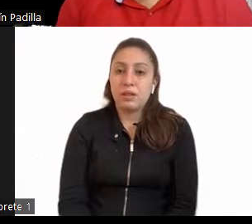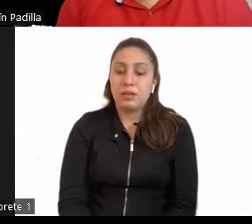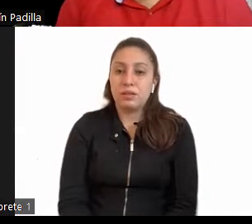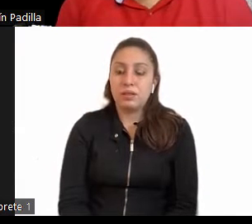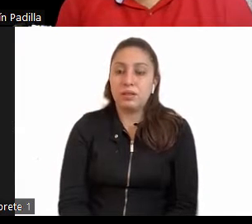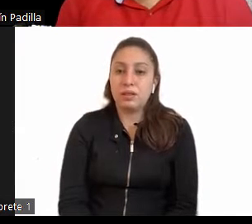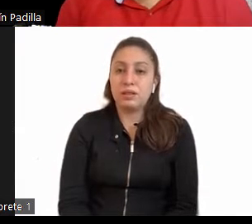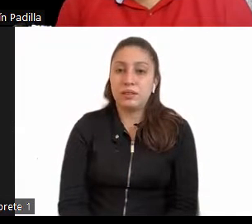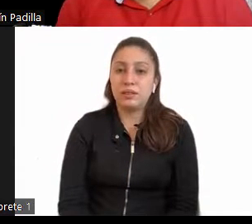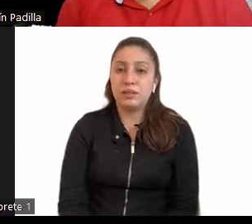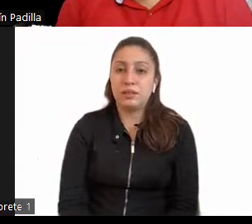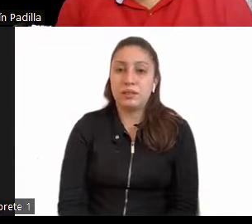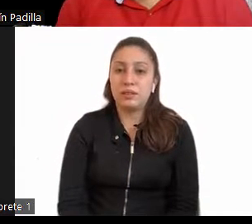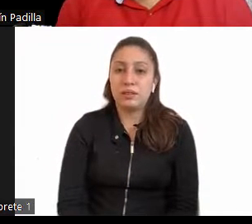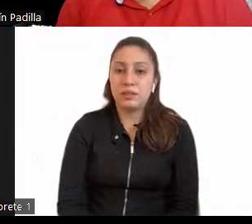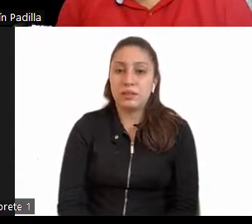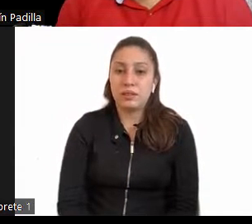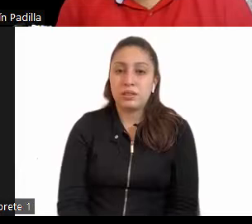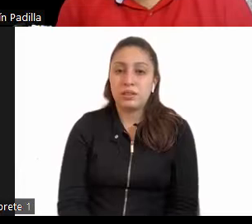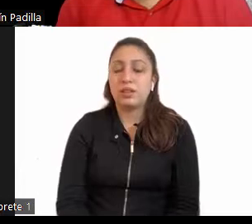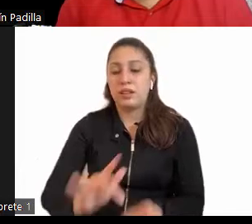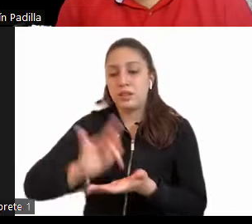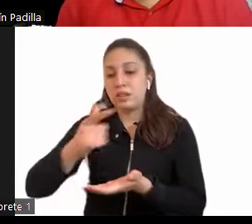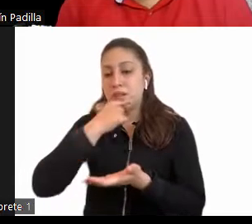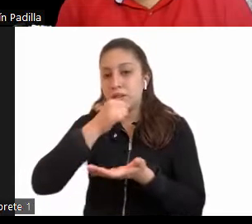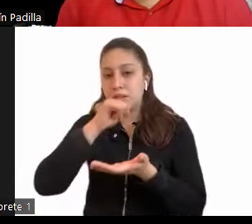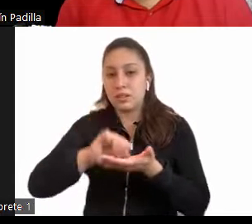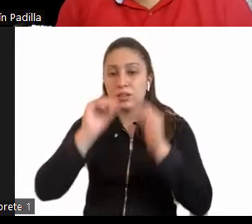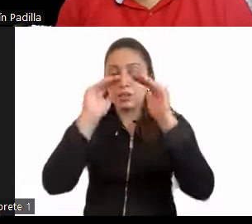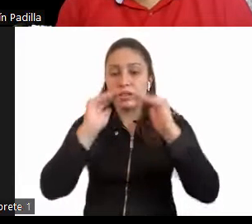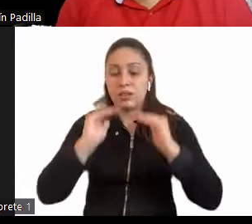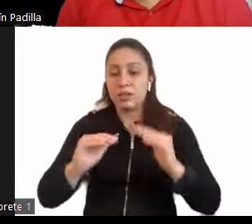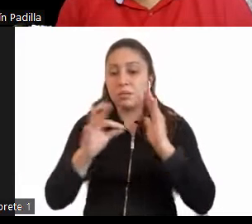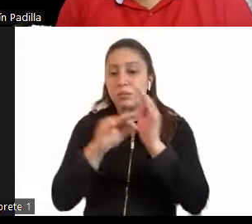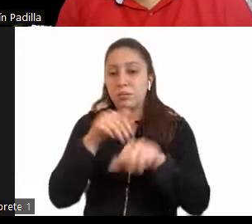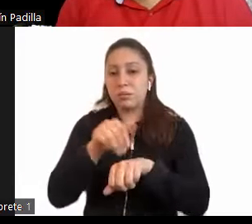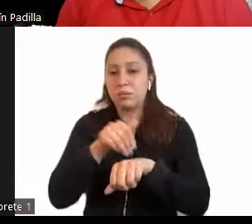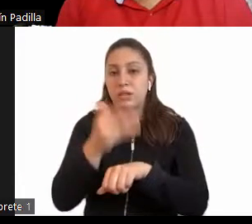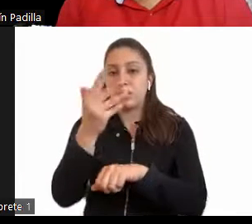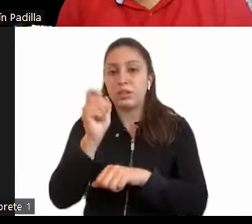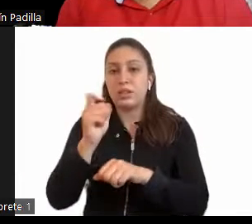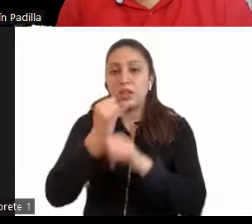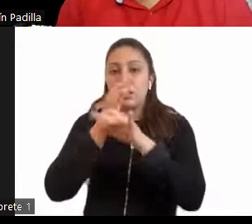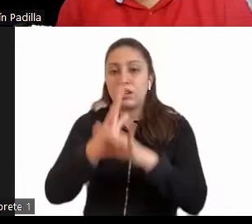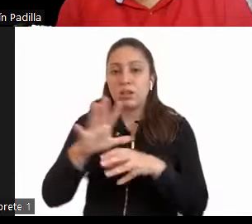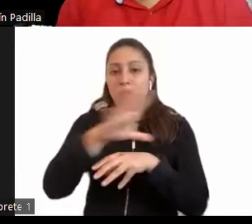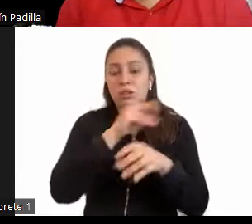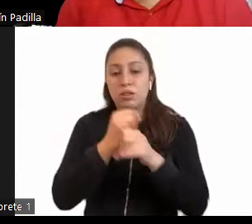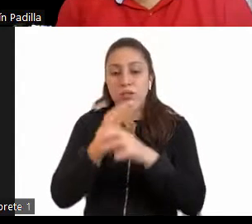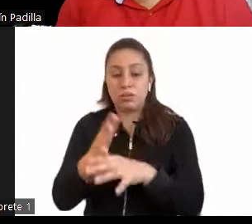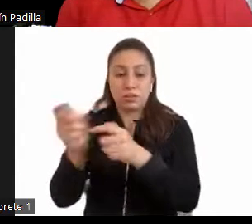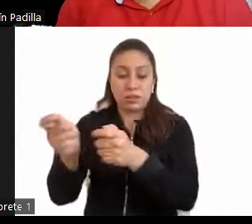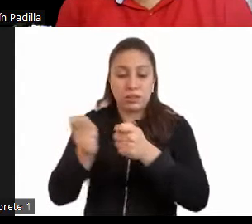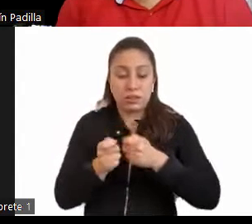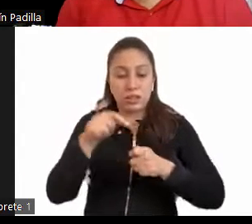Gracias, diputado secretario. Continuando con el orden del día, pasaríamos al punto 5, consistente en el informe de asuntos turnados a esta comisión.